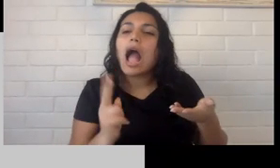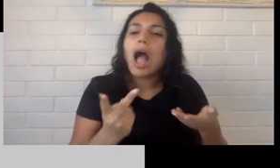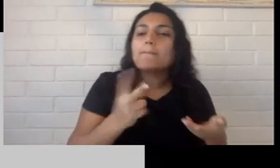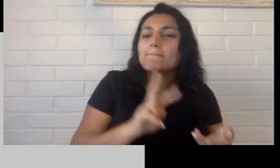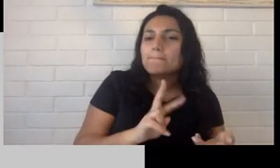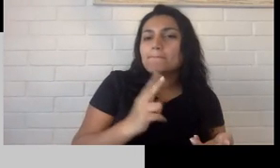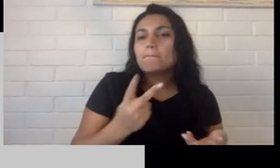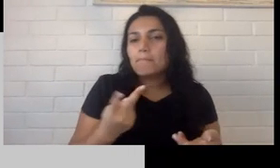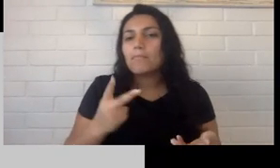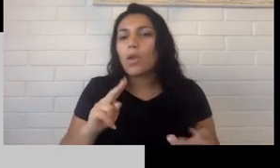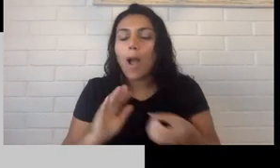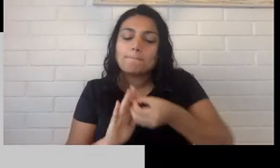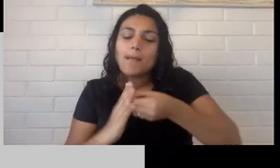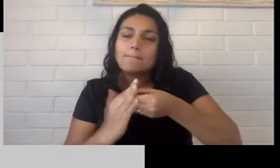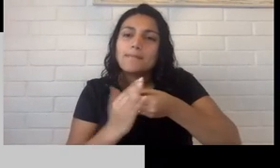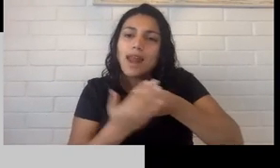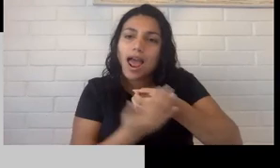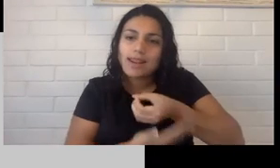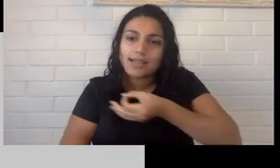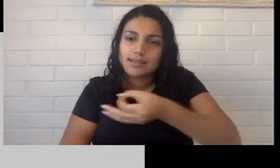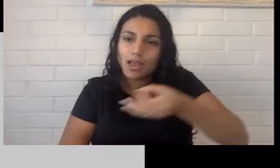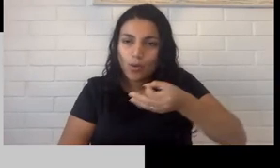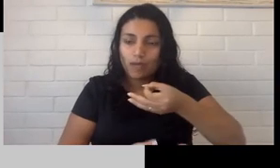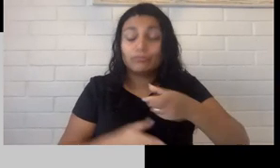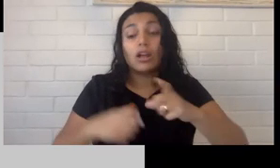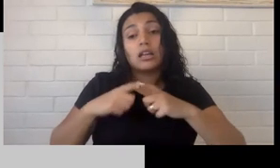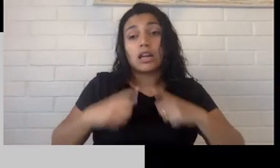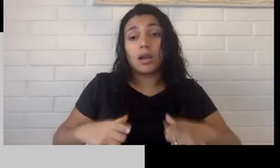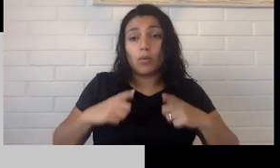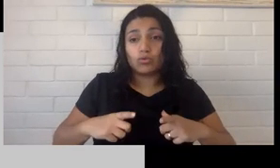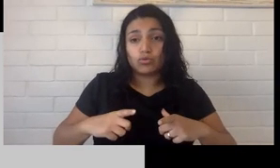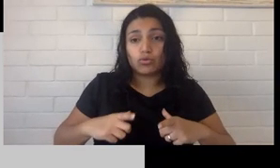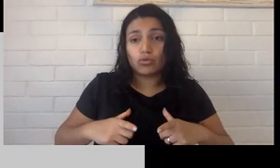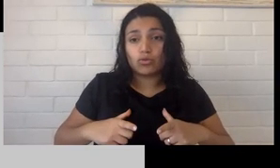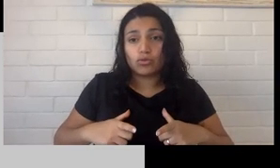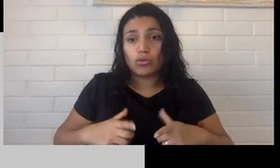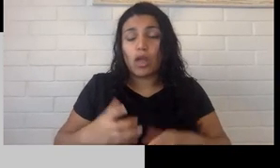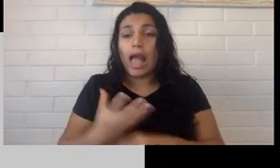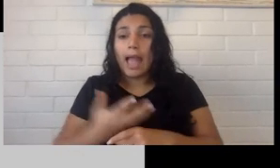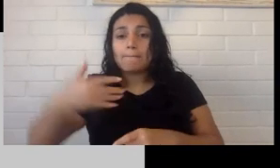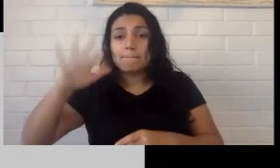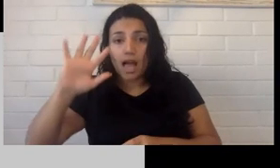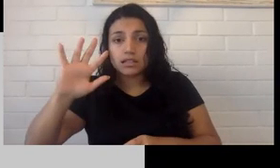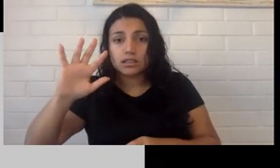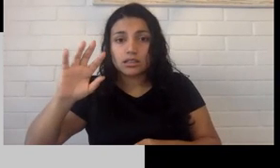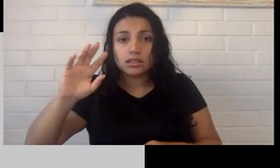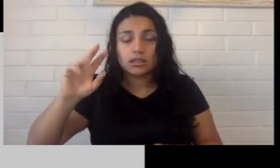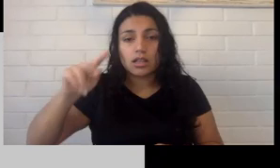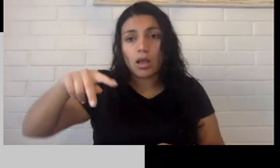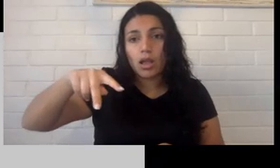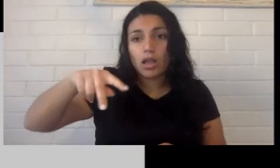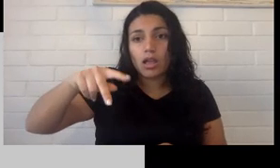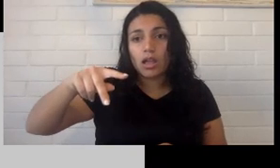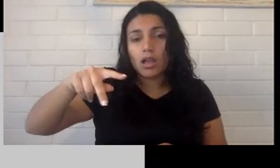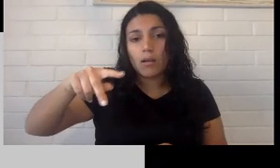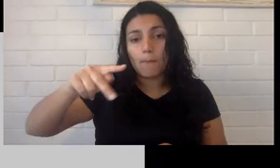de la membrana. Ahora, en reposo hay más canales de potasio abiertos, los canales iónicos de